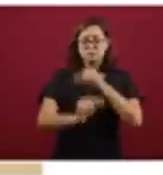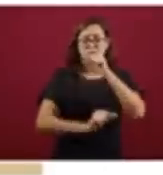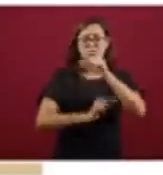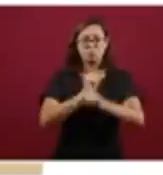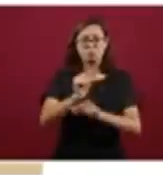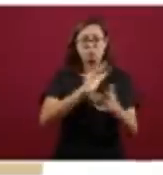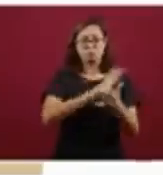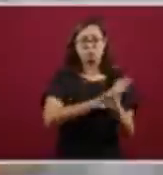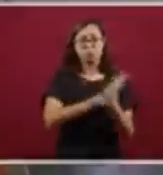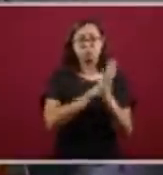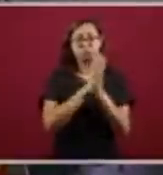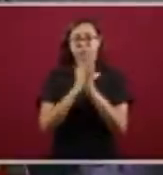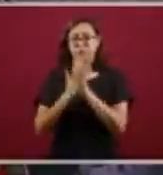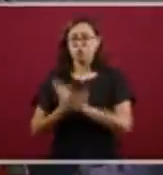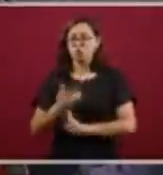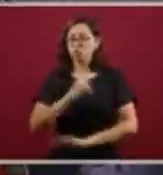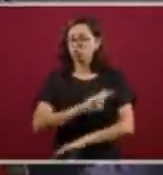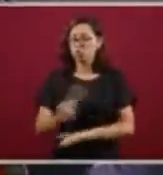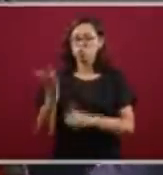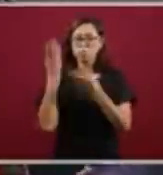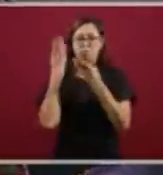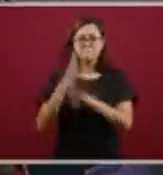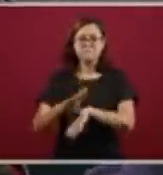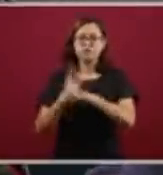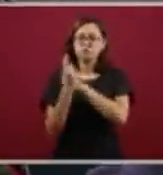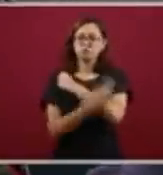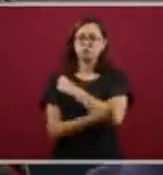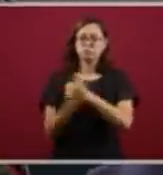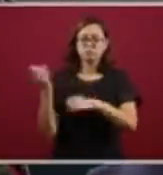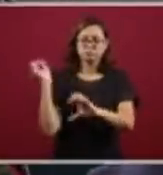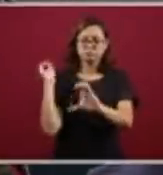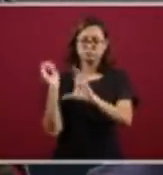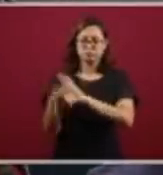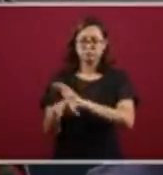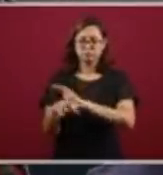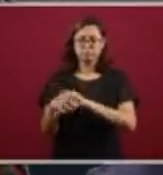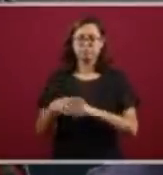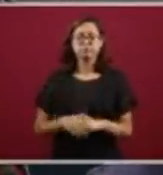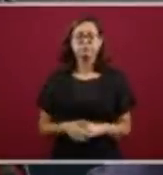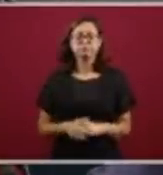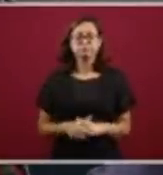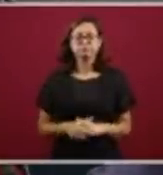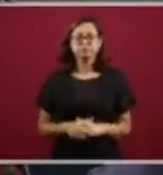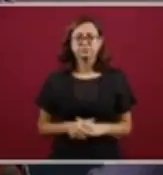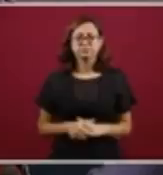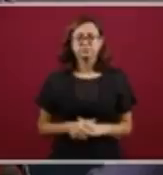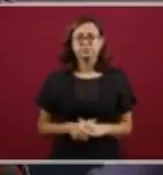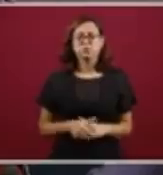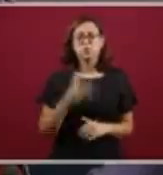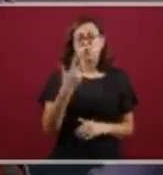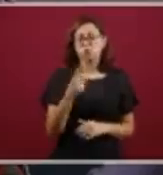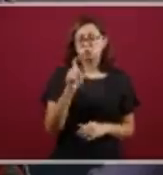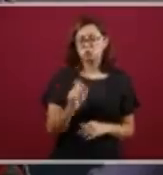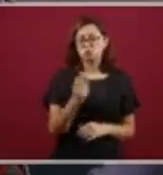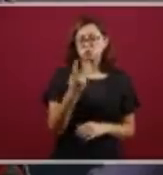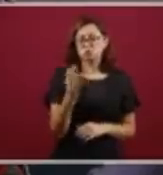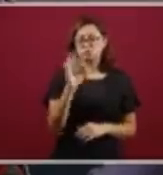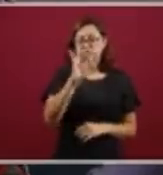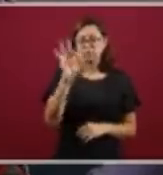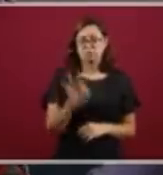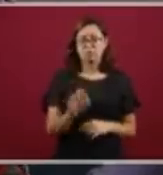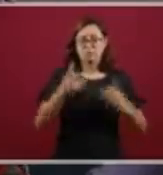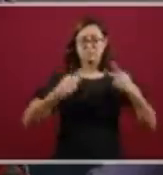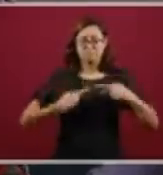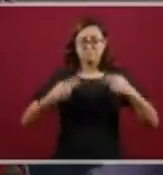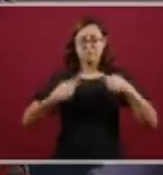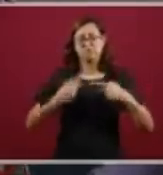poco para que todos sean bancarizados y puedan tener su tarjeta bienestar. El 8.4% son